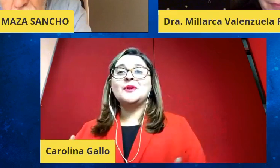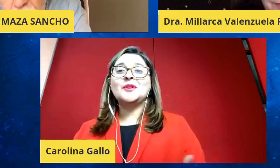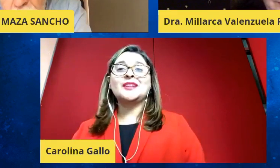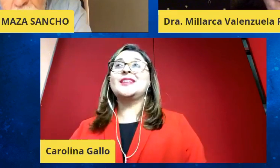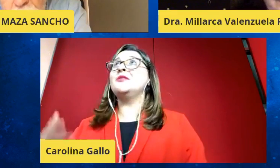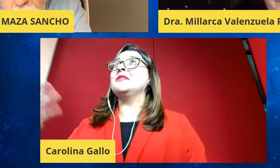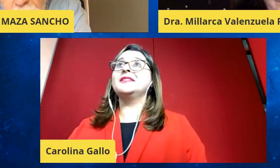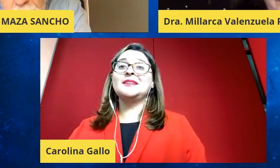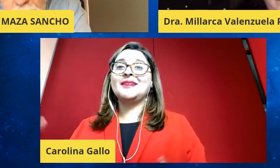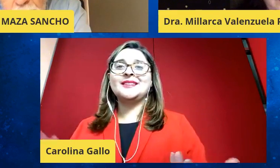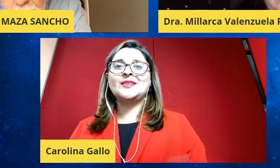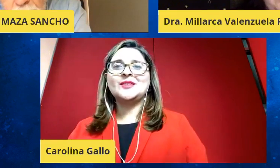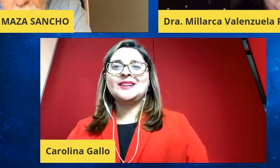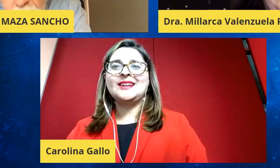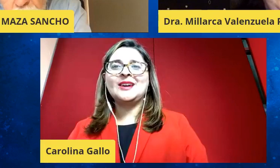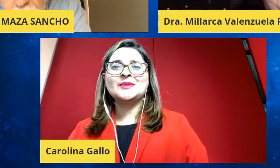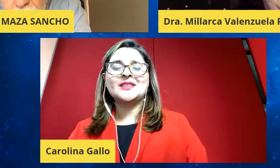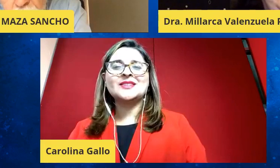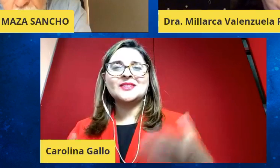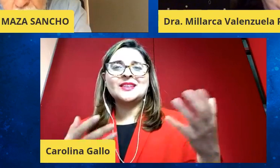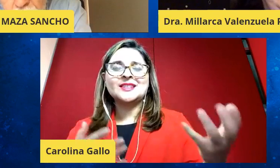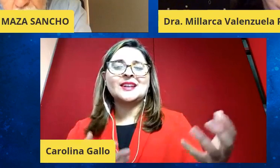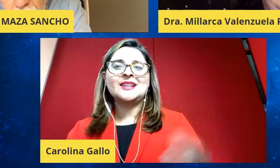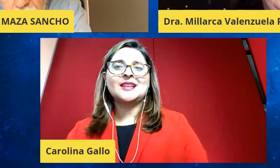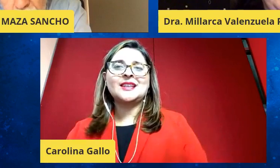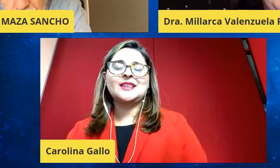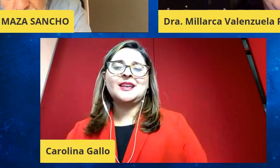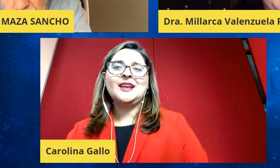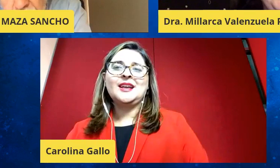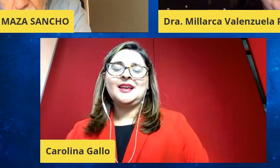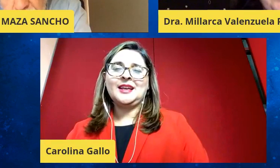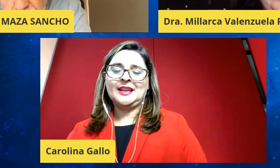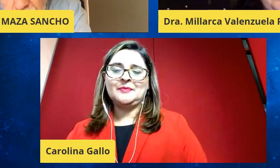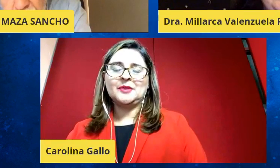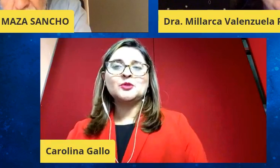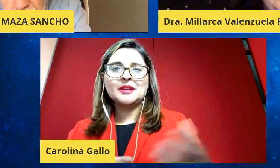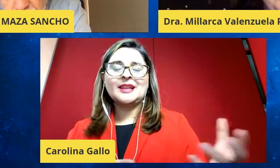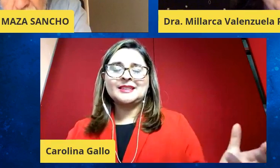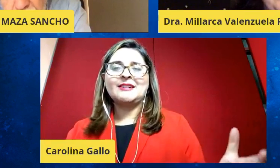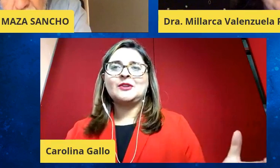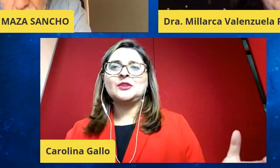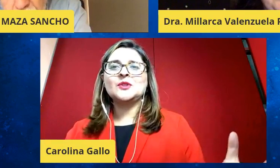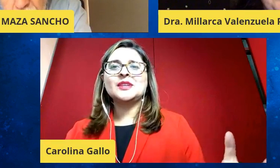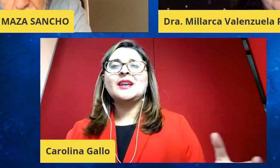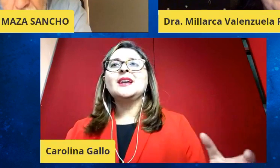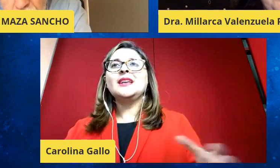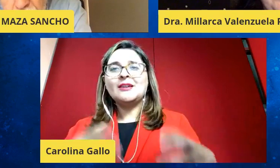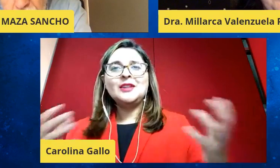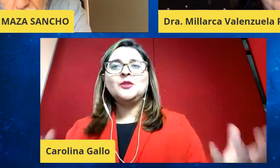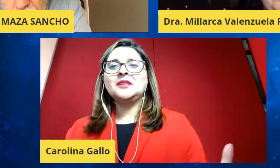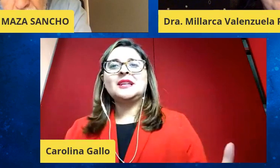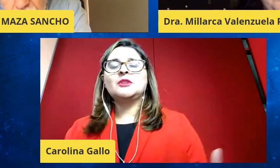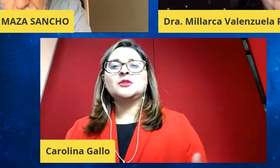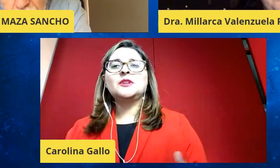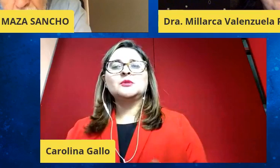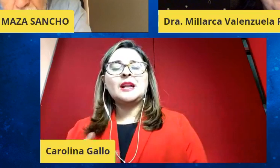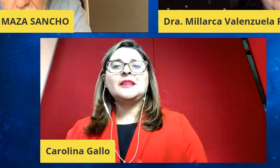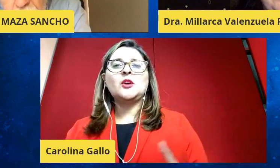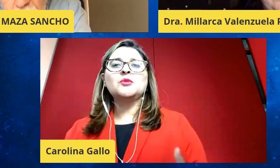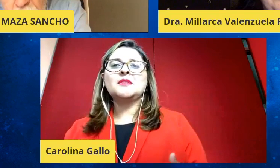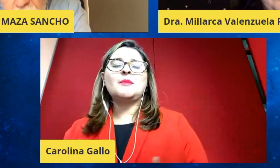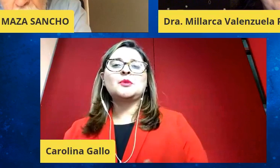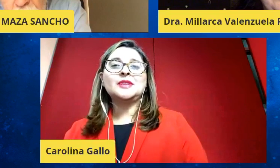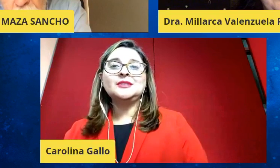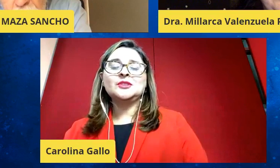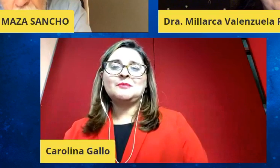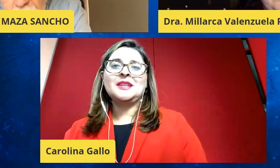está muy conectado evidentemente con la observación que se realiza desde su área de trabajo. Entonces, y hablando de este laboratorio natural,